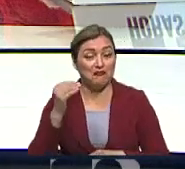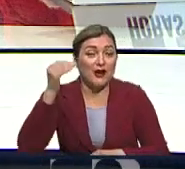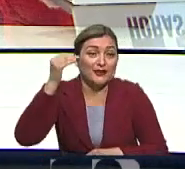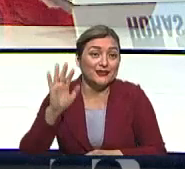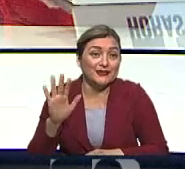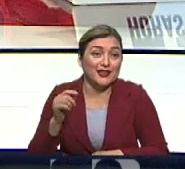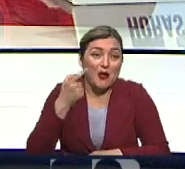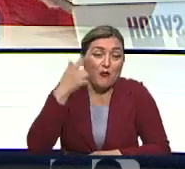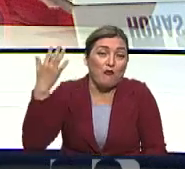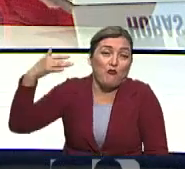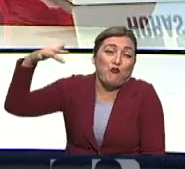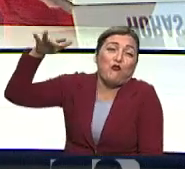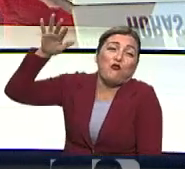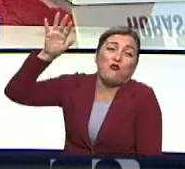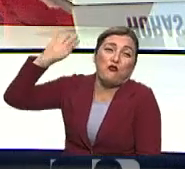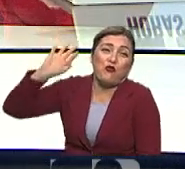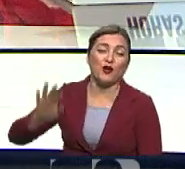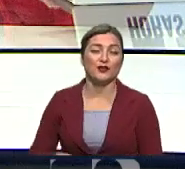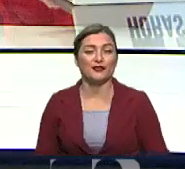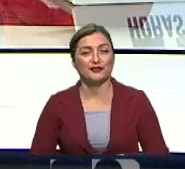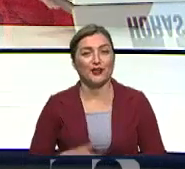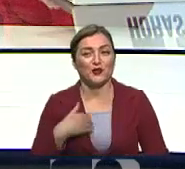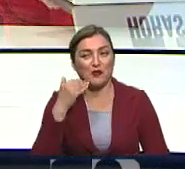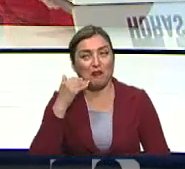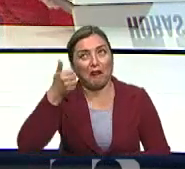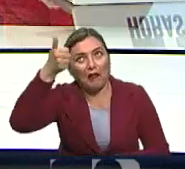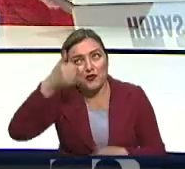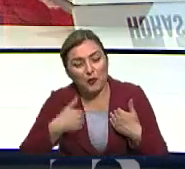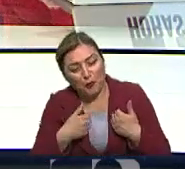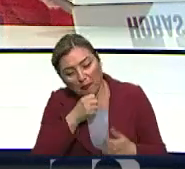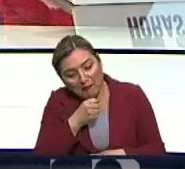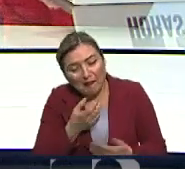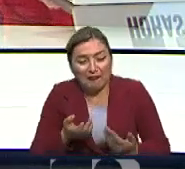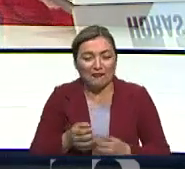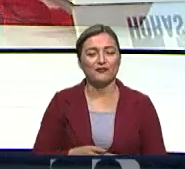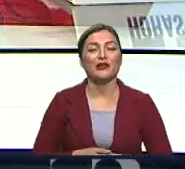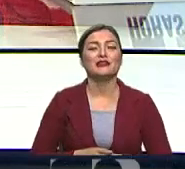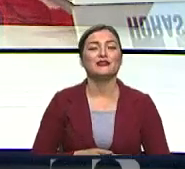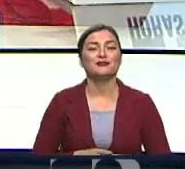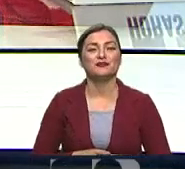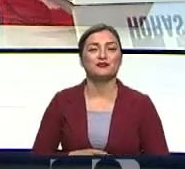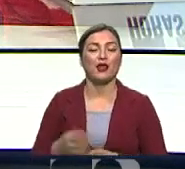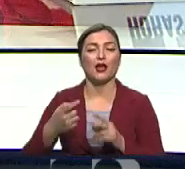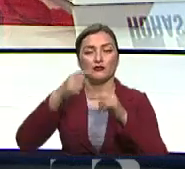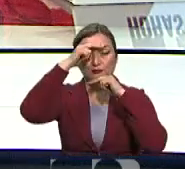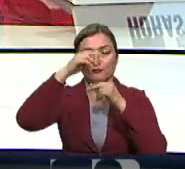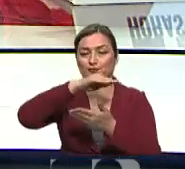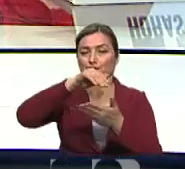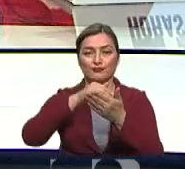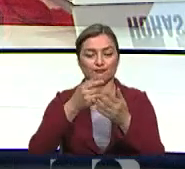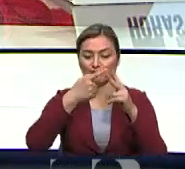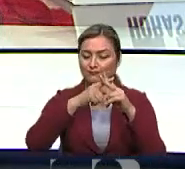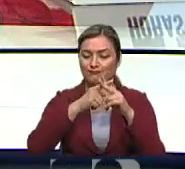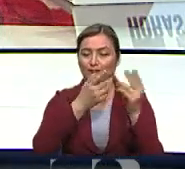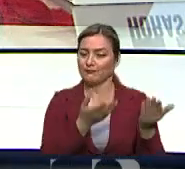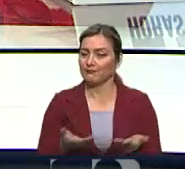que son de la época de la colonia. Ya nada. Bueno, queremos comenzar con pie derecho esta jornada, les damos la bienvenida